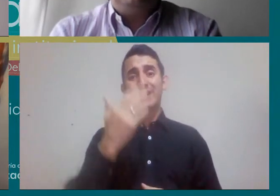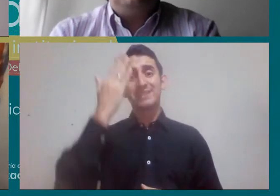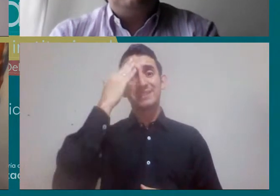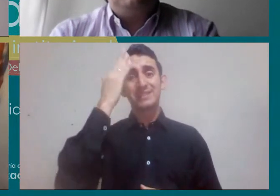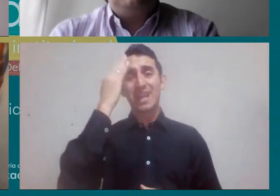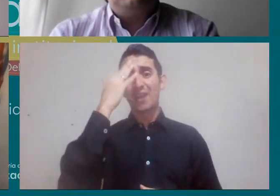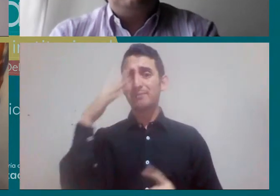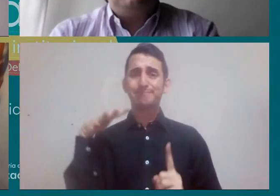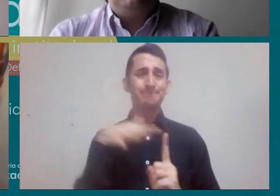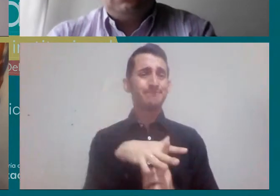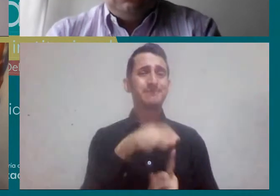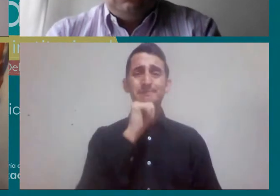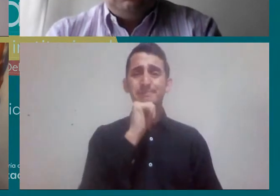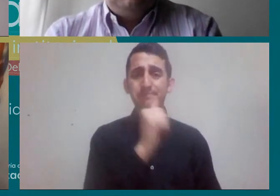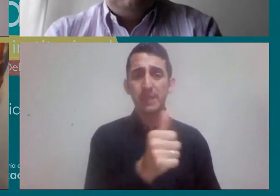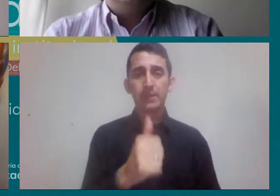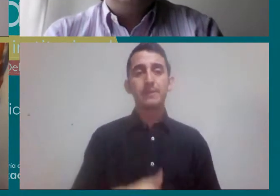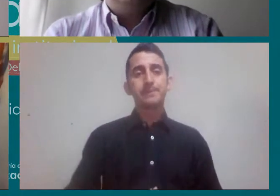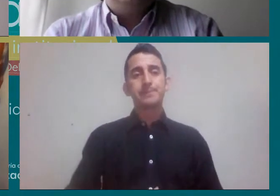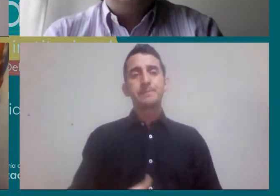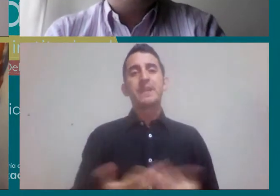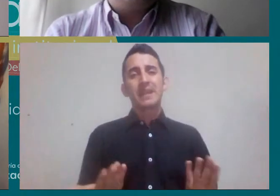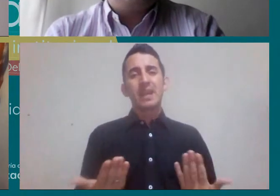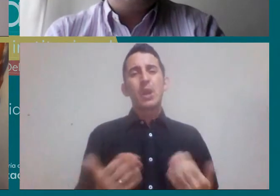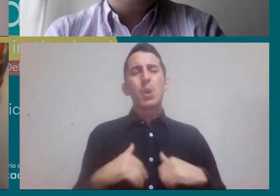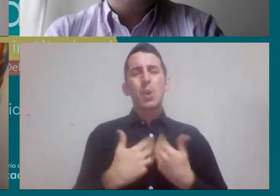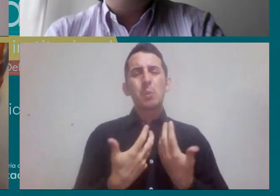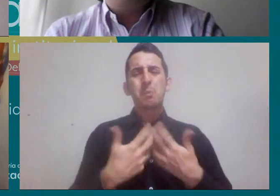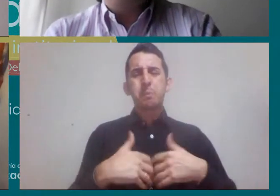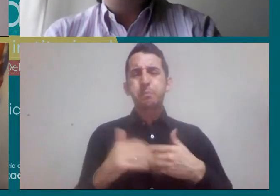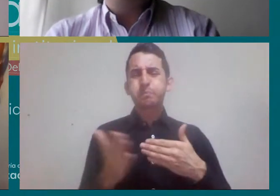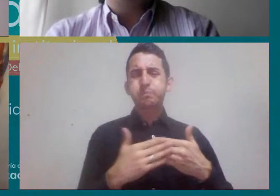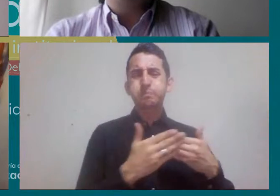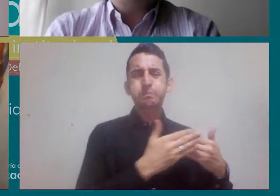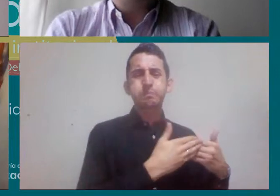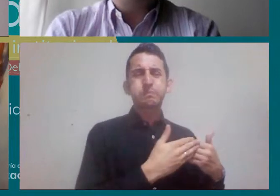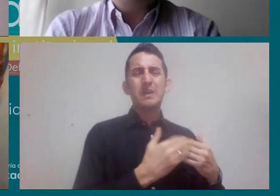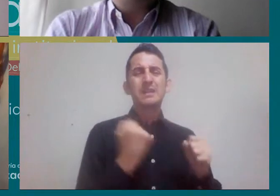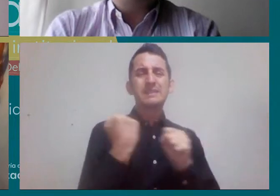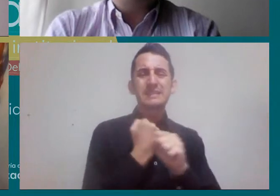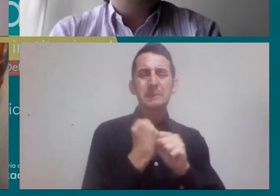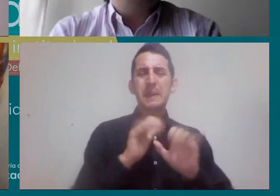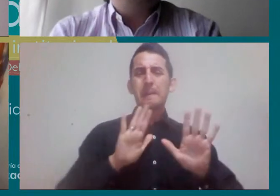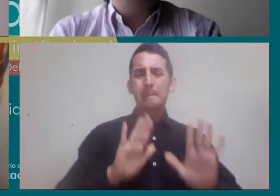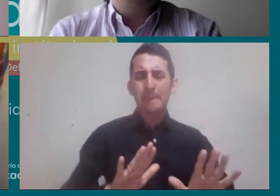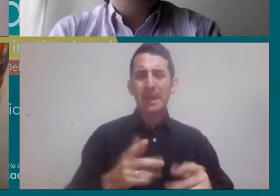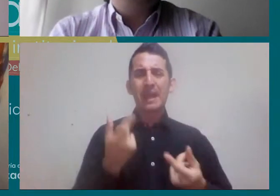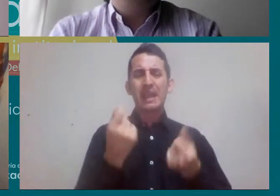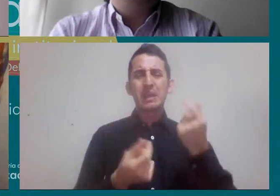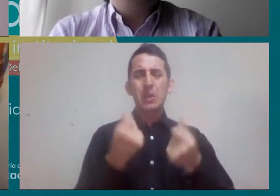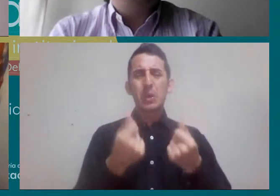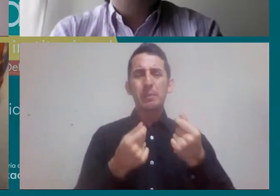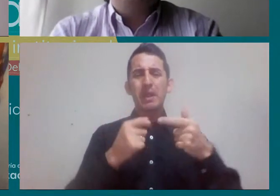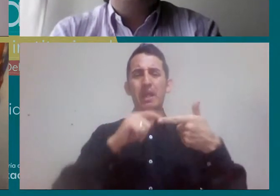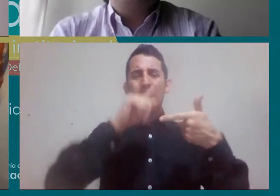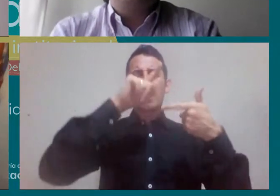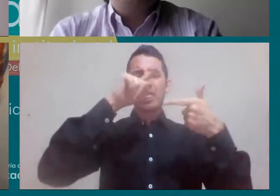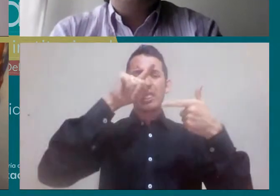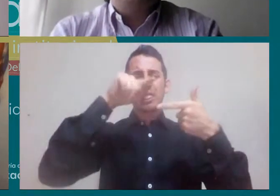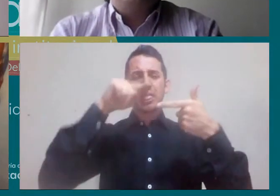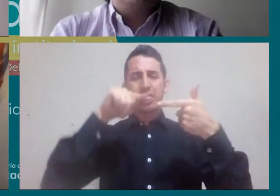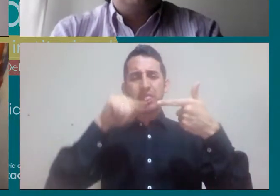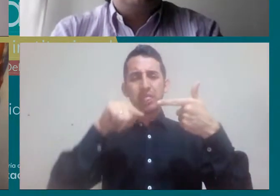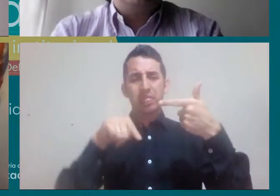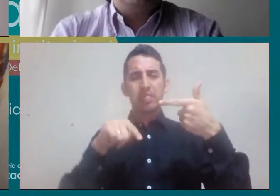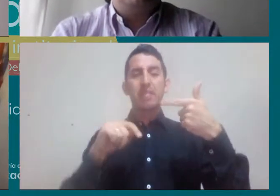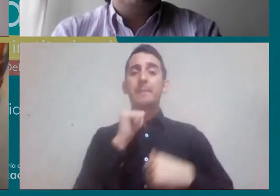que vosotros, ¿no? Todo esto que sea cerrar, parar la producción, la parte de la economía, pues sobre todo a la pequeña y la mediana